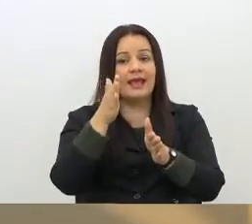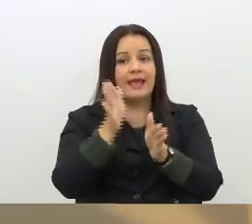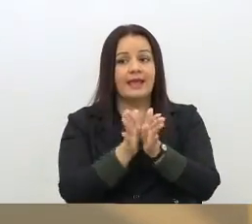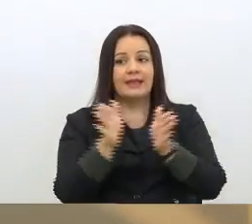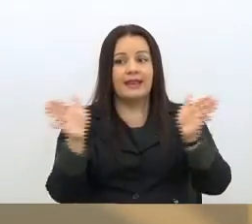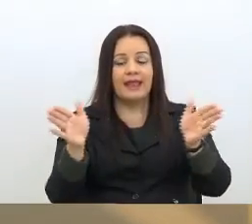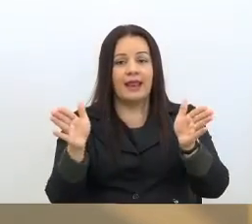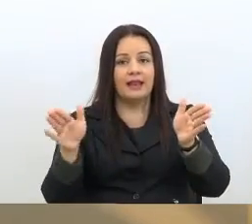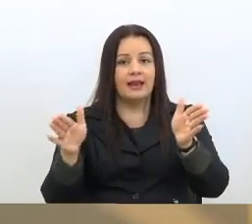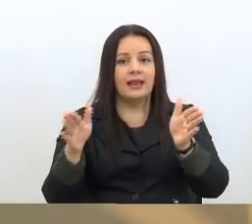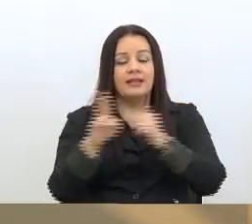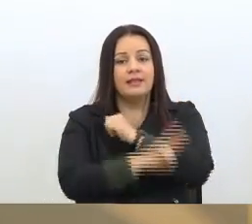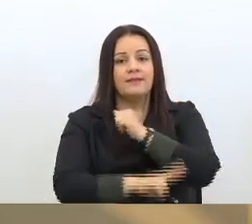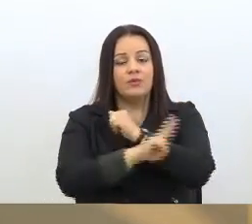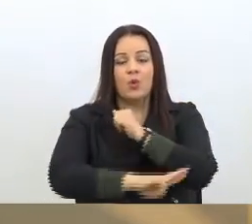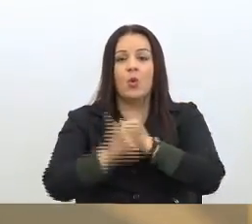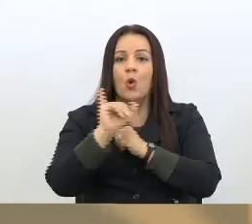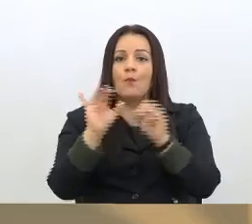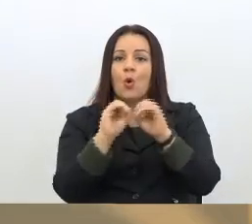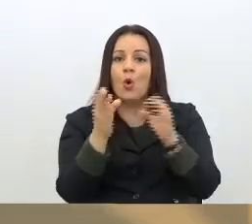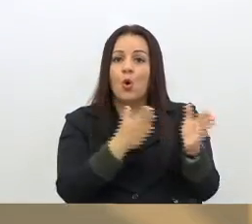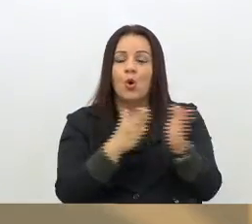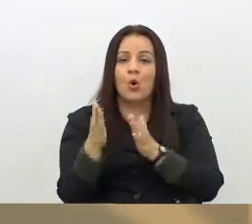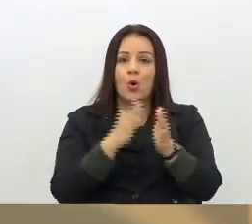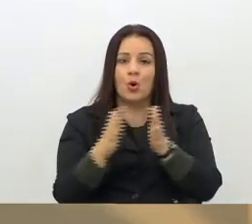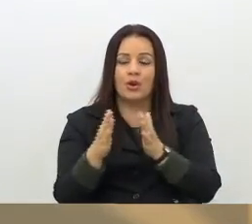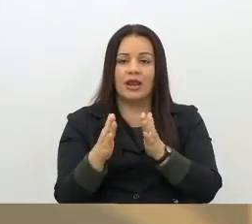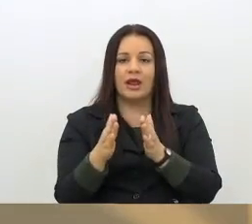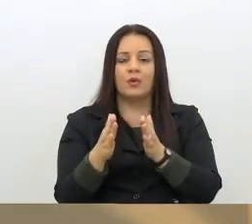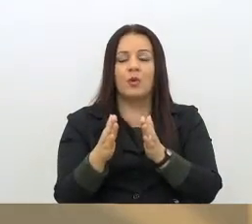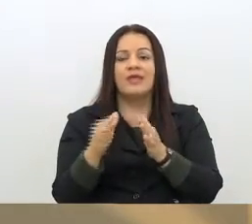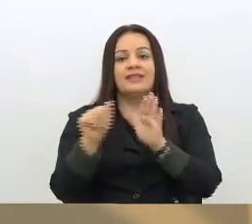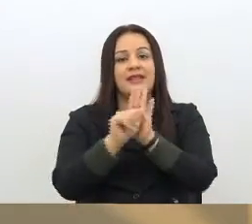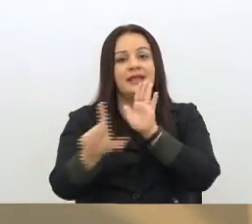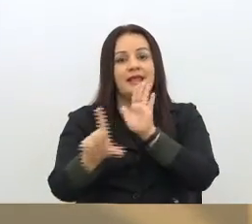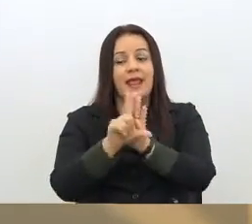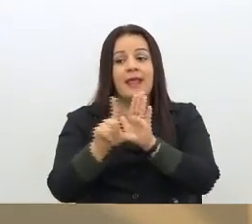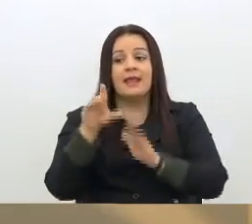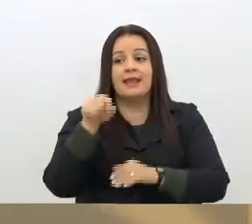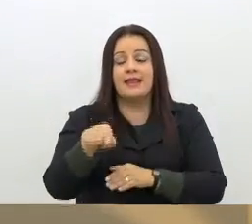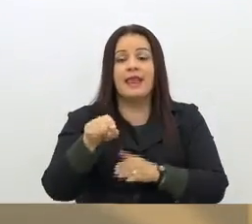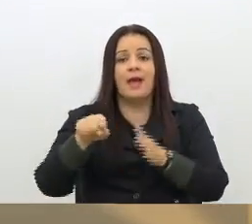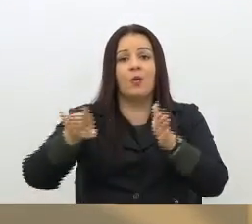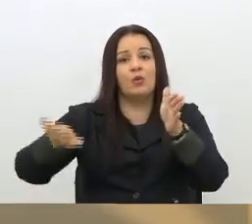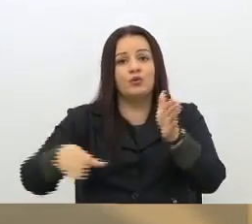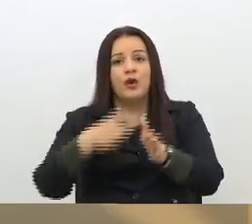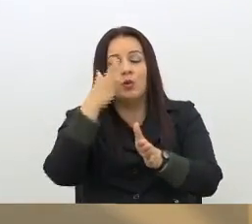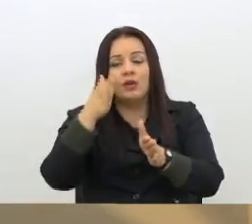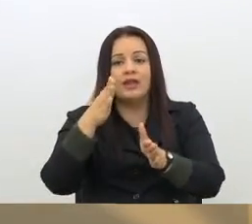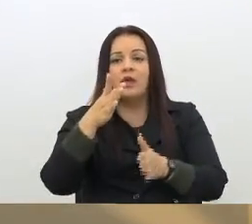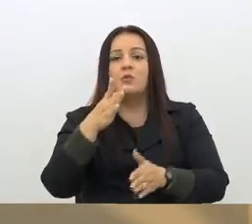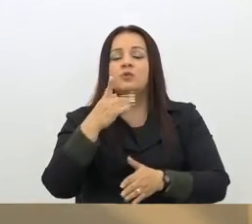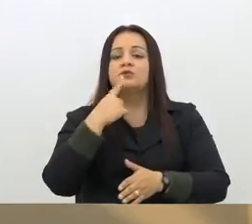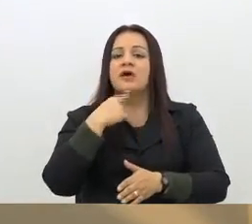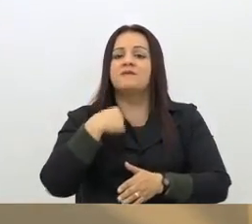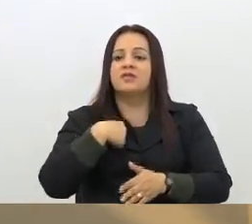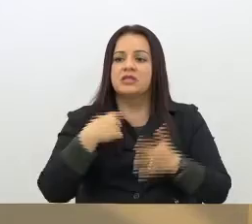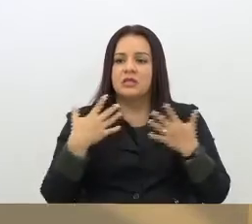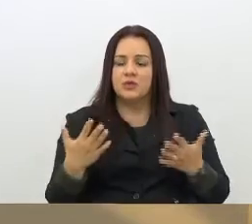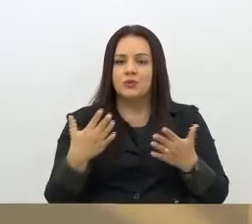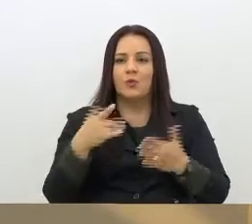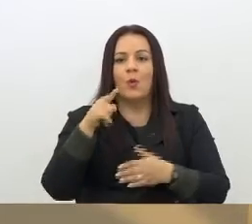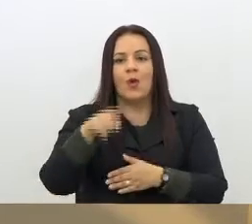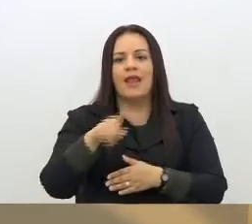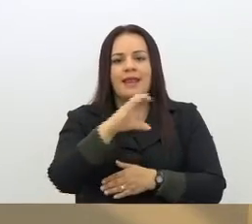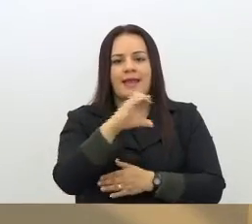como órgano auxiliar de la Asamblea Legislativa. Y la Contraloría nos había dicho, en efecto, la